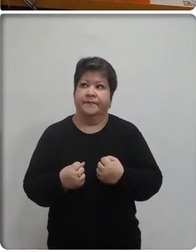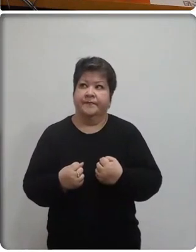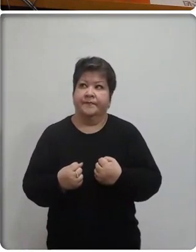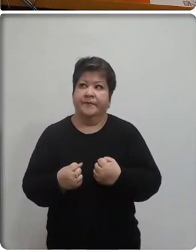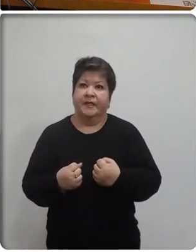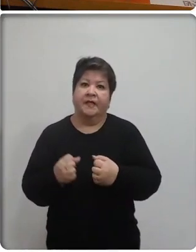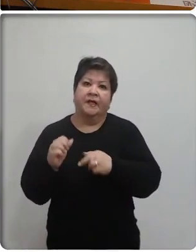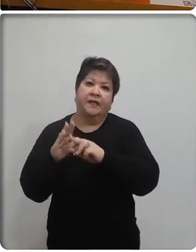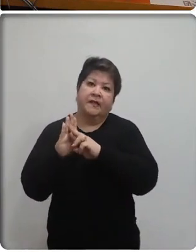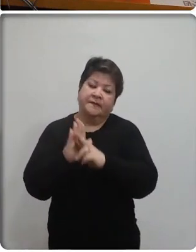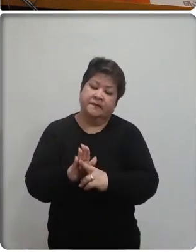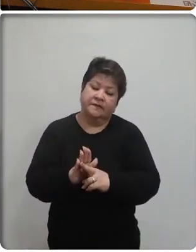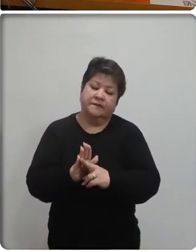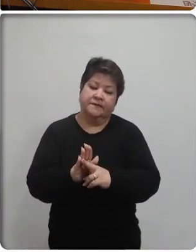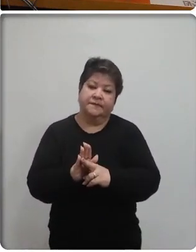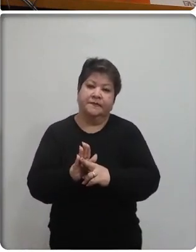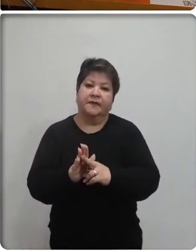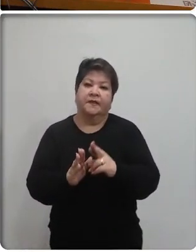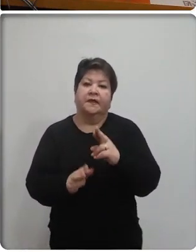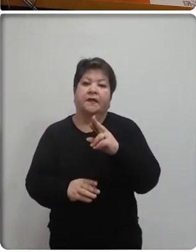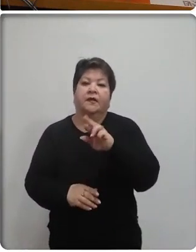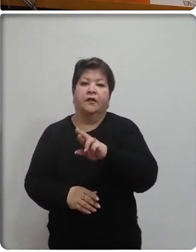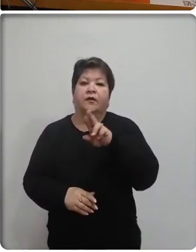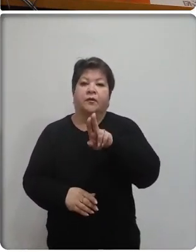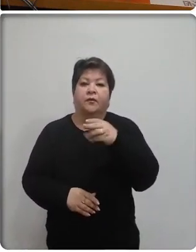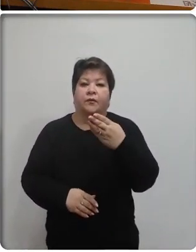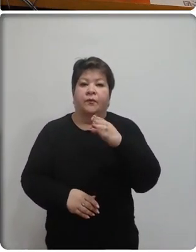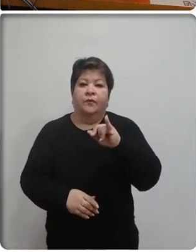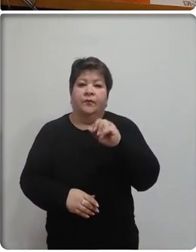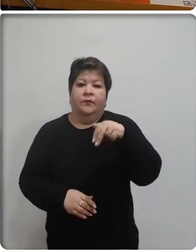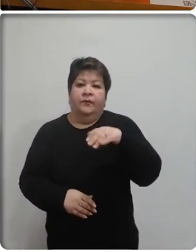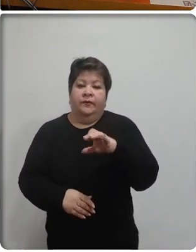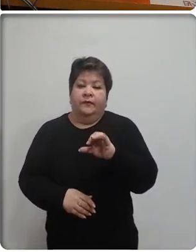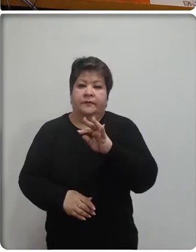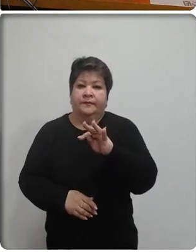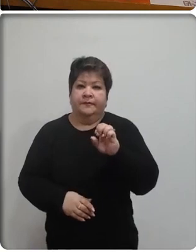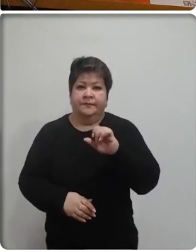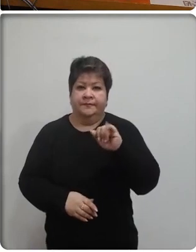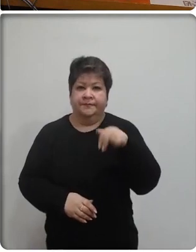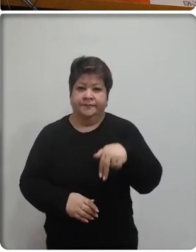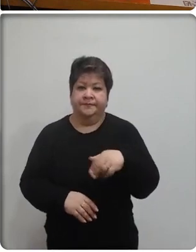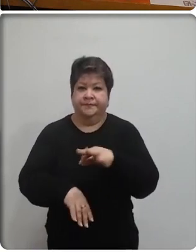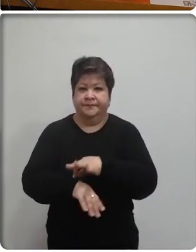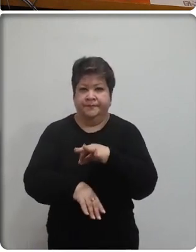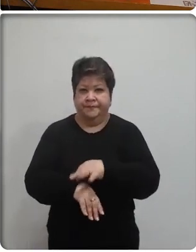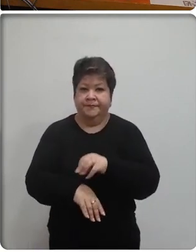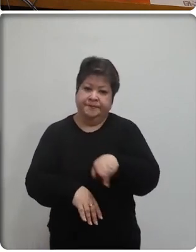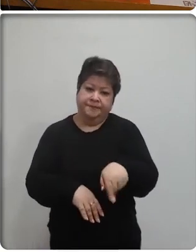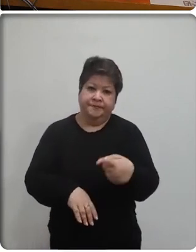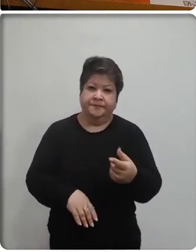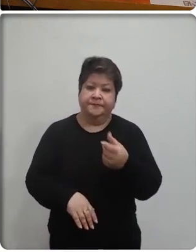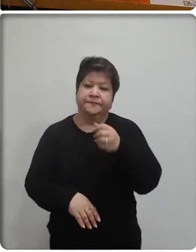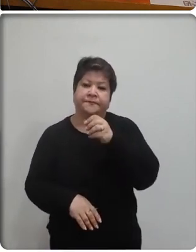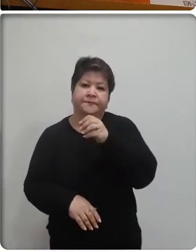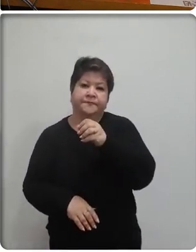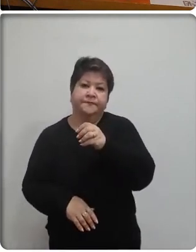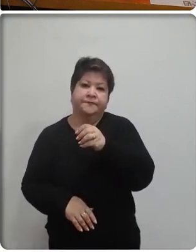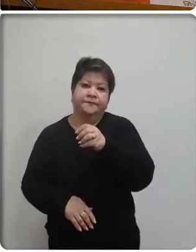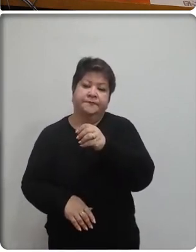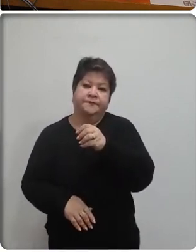el doctor Adolfo Rubinstein y la doctora Analía López, los que toman de primera mano la